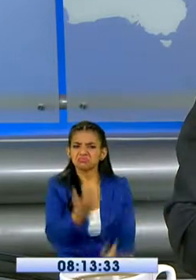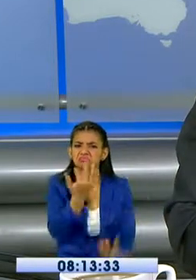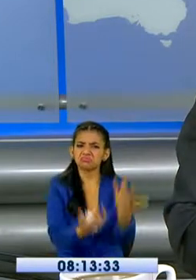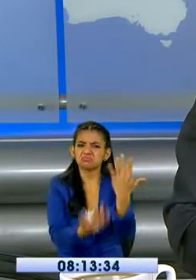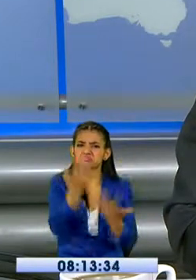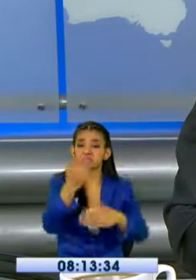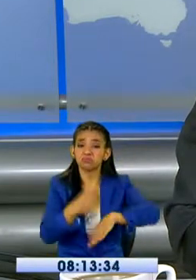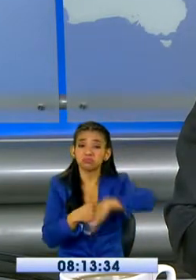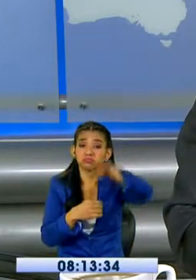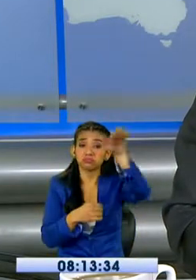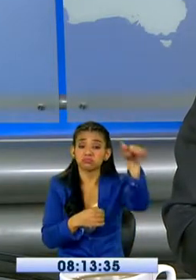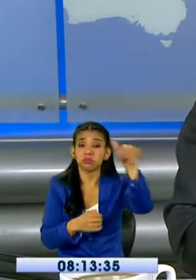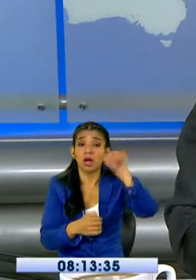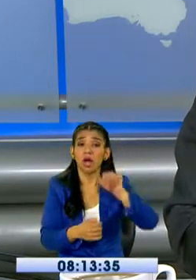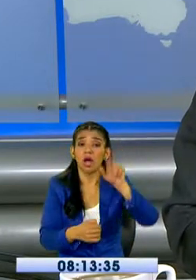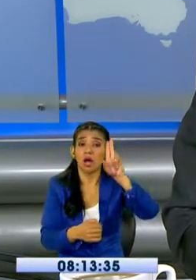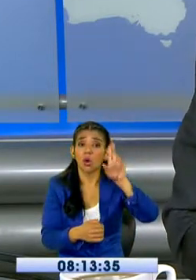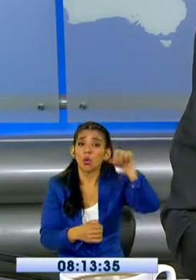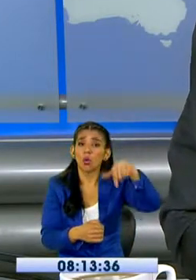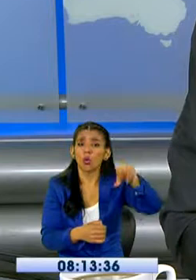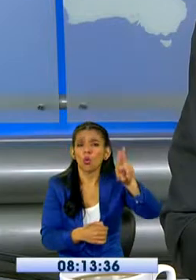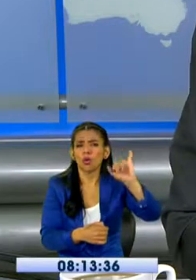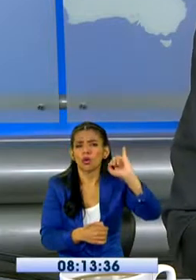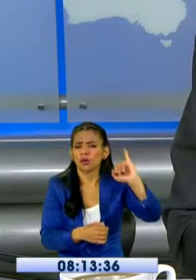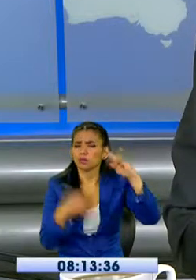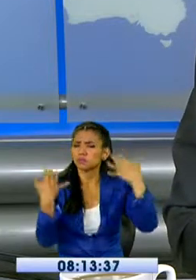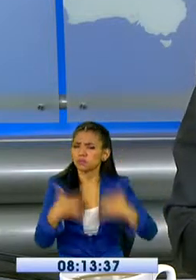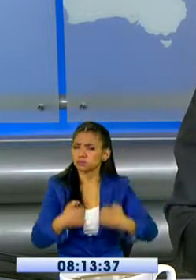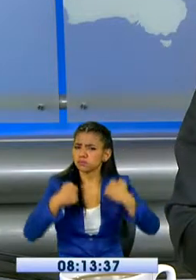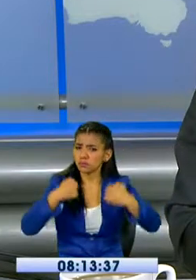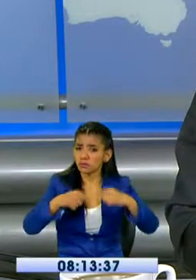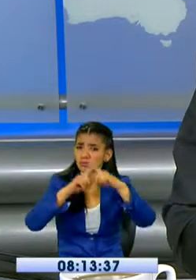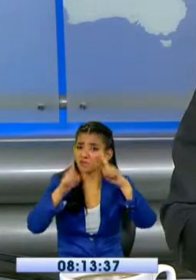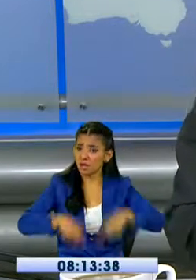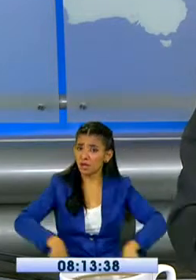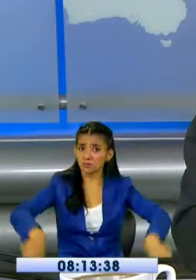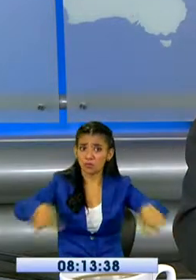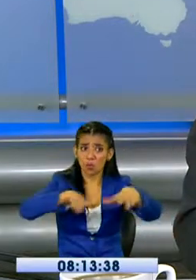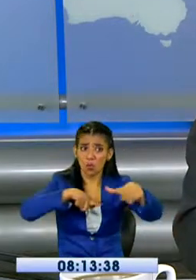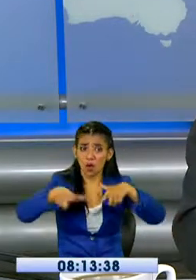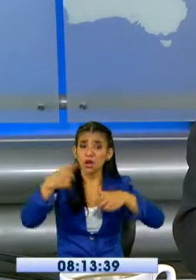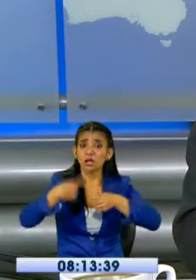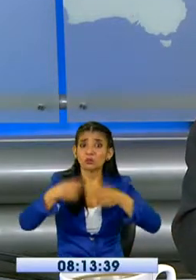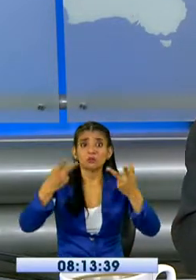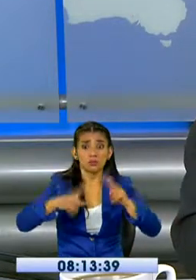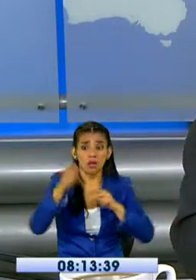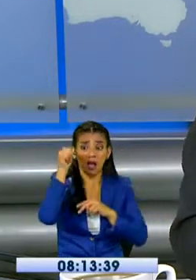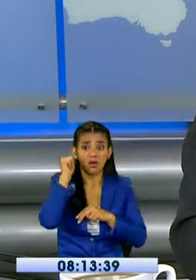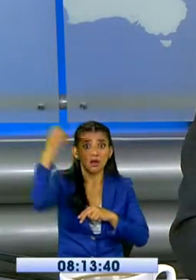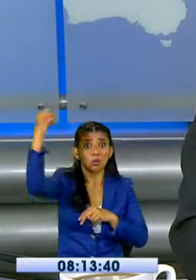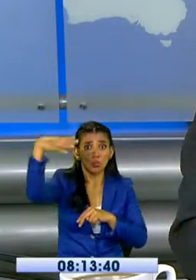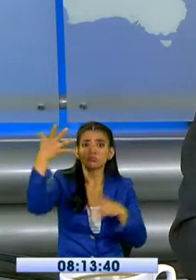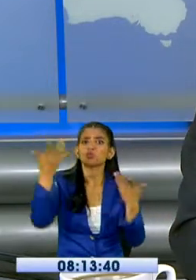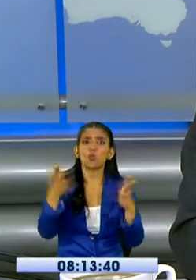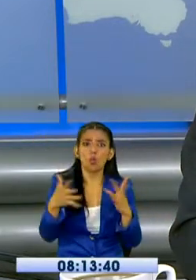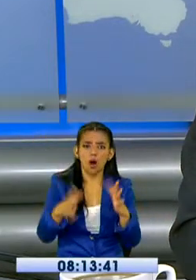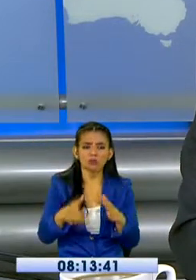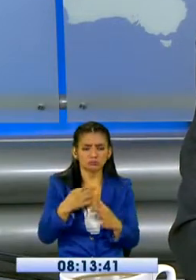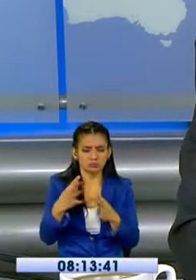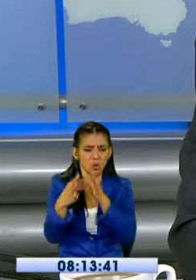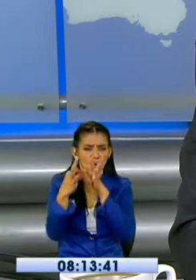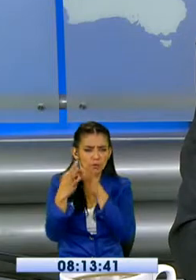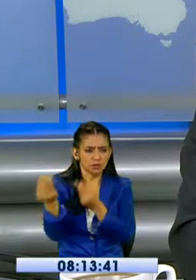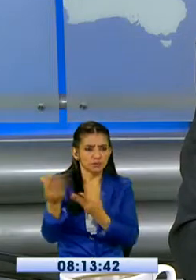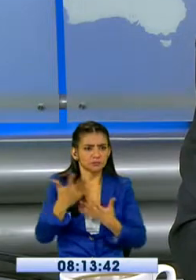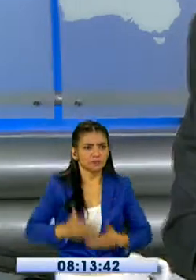del Cerro Auqui, que fue terrible, afectó a varios sectores de Quito, incluso la luz fue afectada el día de ayer. Así que, Andrea, adelante, por